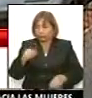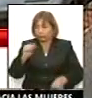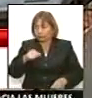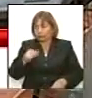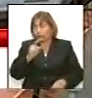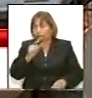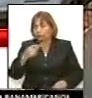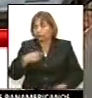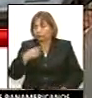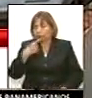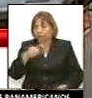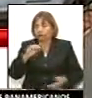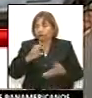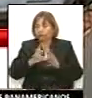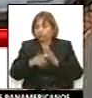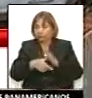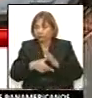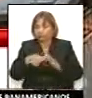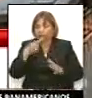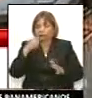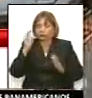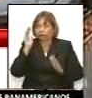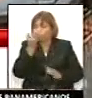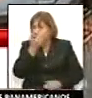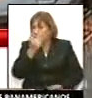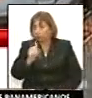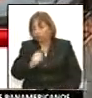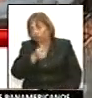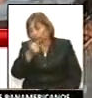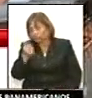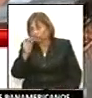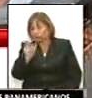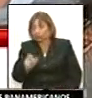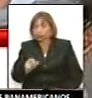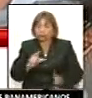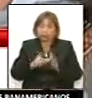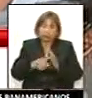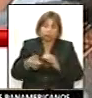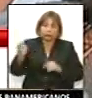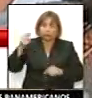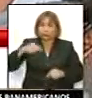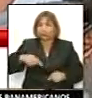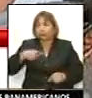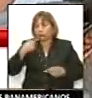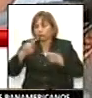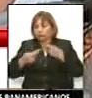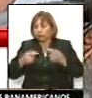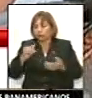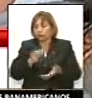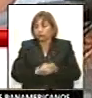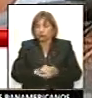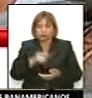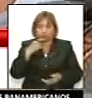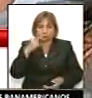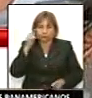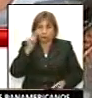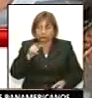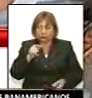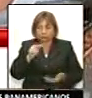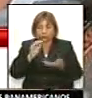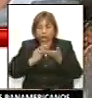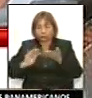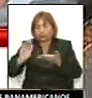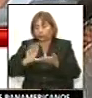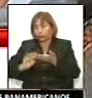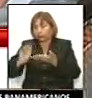fue él, y luego diciendo que al parecer fue otra persona, pero después viene y nos cuenta que él incluso se había